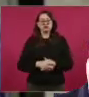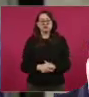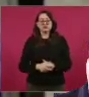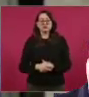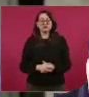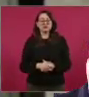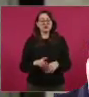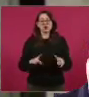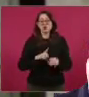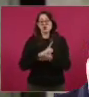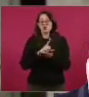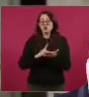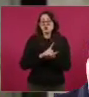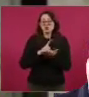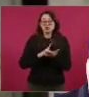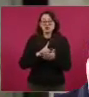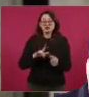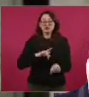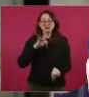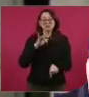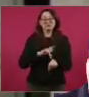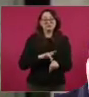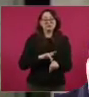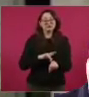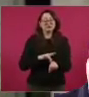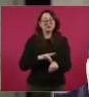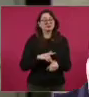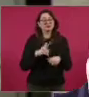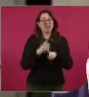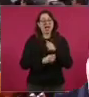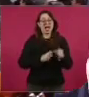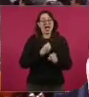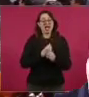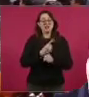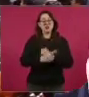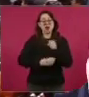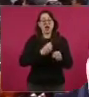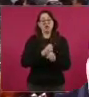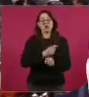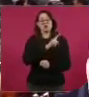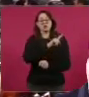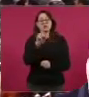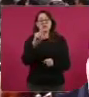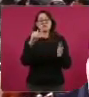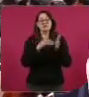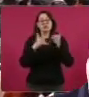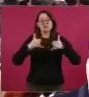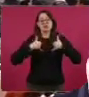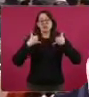vida a 100,000 jóvenes cada año.